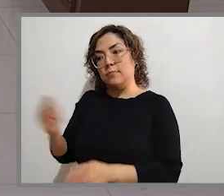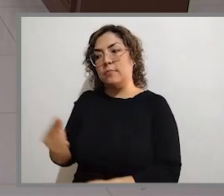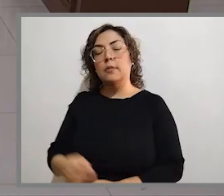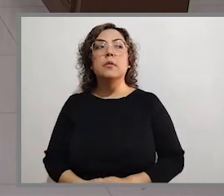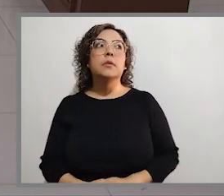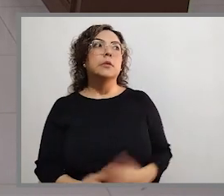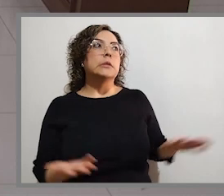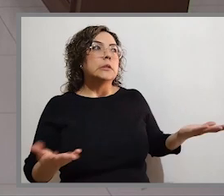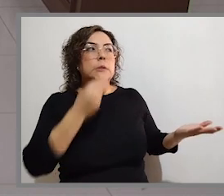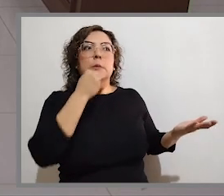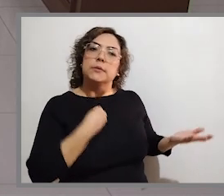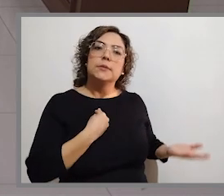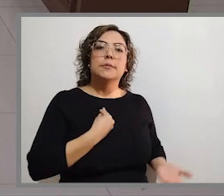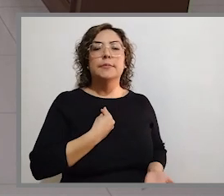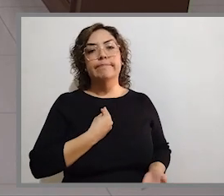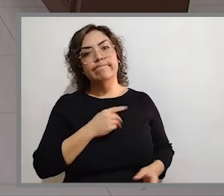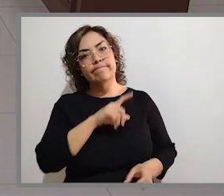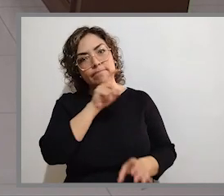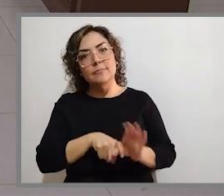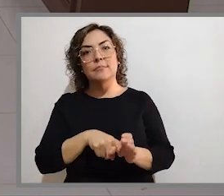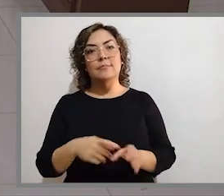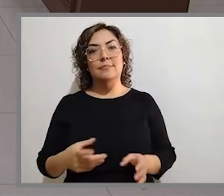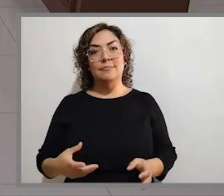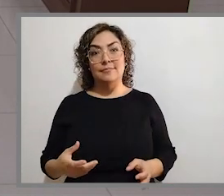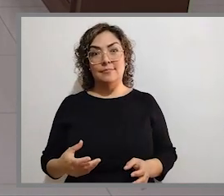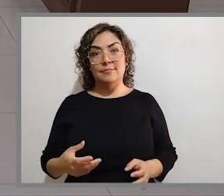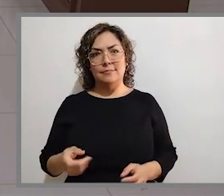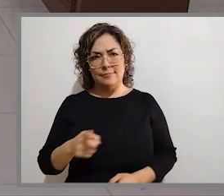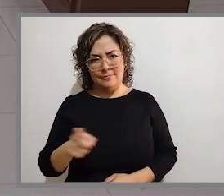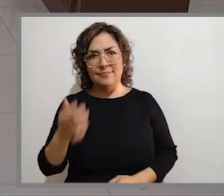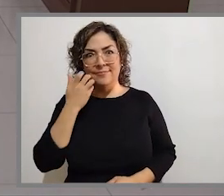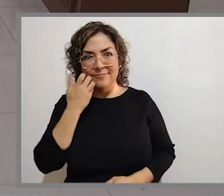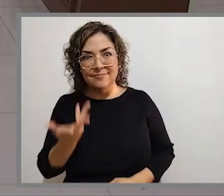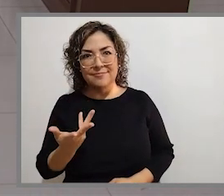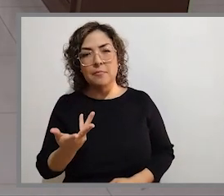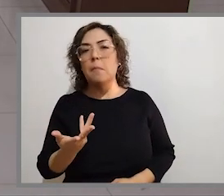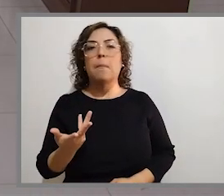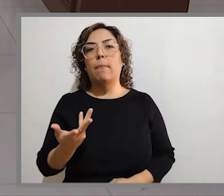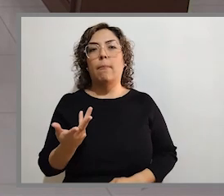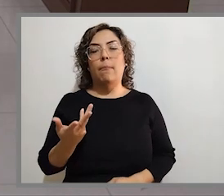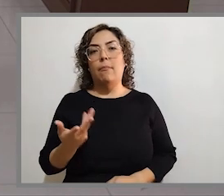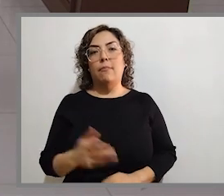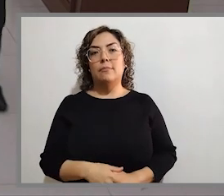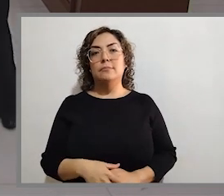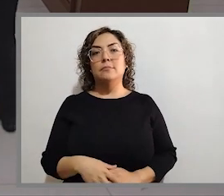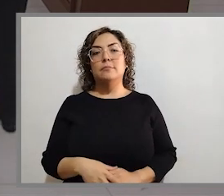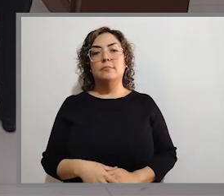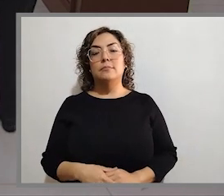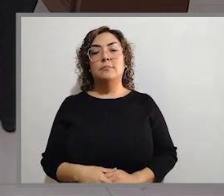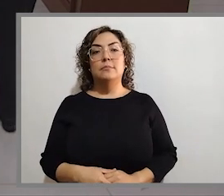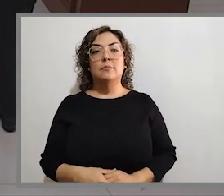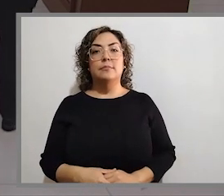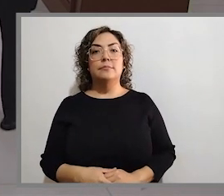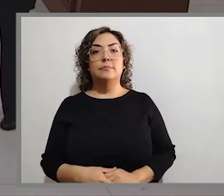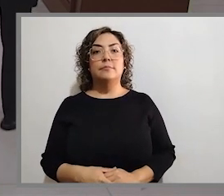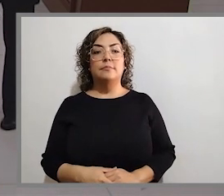candidaturas, porque voluntariamente no lo hubieran hecho, pues todavía estaríamos sentadas aquí esperando